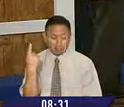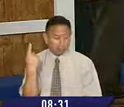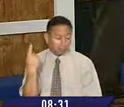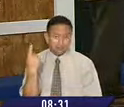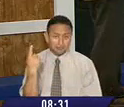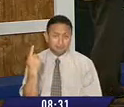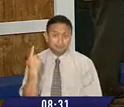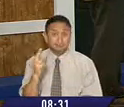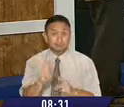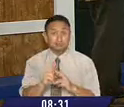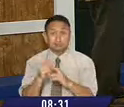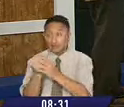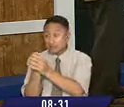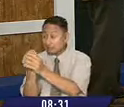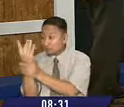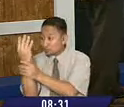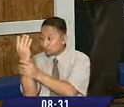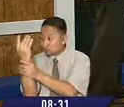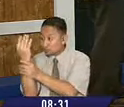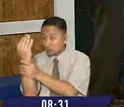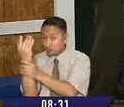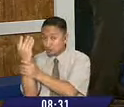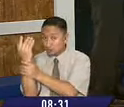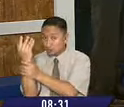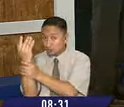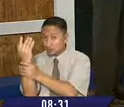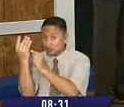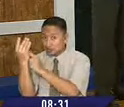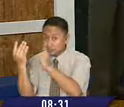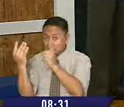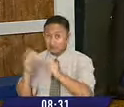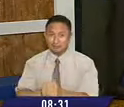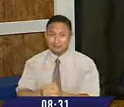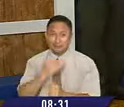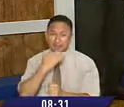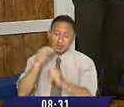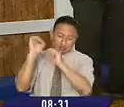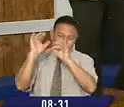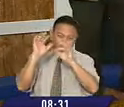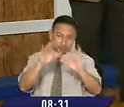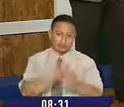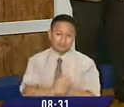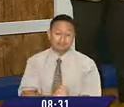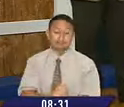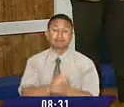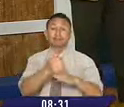que esta vela verde de esperanza le llegue en mejores días. Y en ustedes, autoridades, está